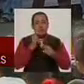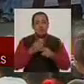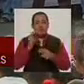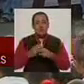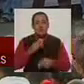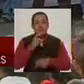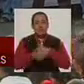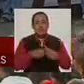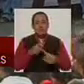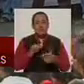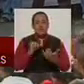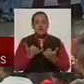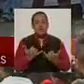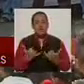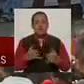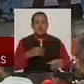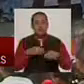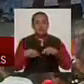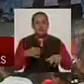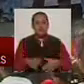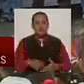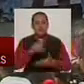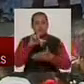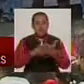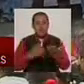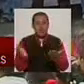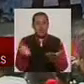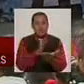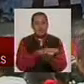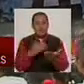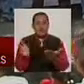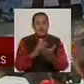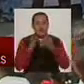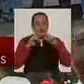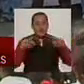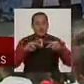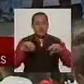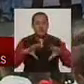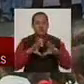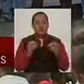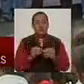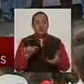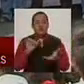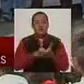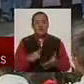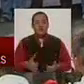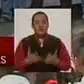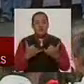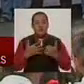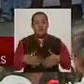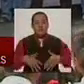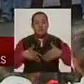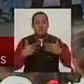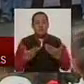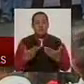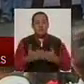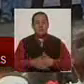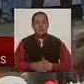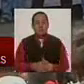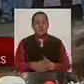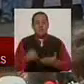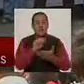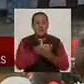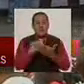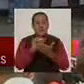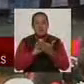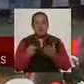ha creado un libro tras una ardua investigación mediante la cual se pueda escribir tal